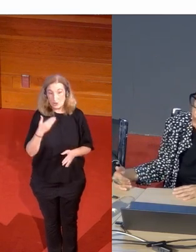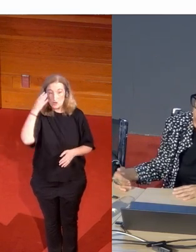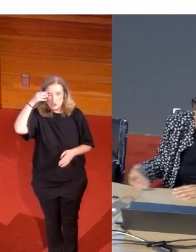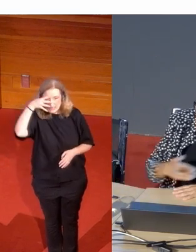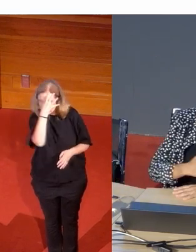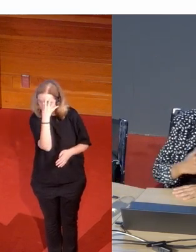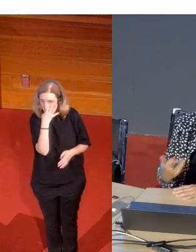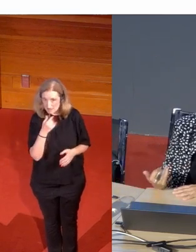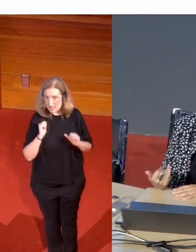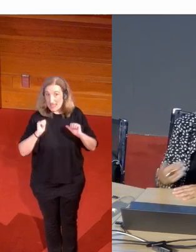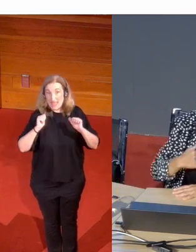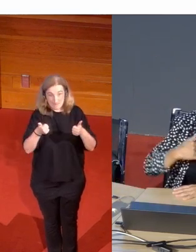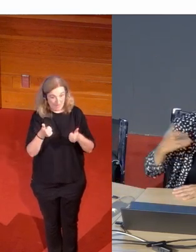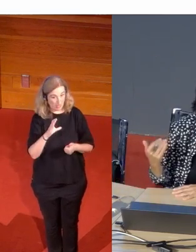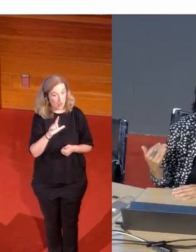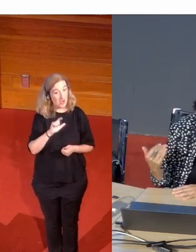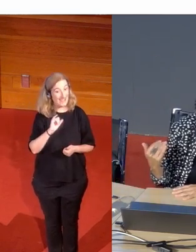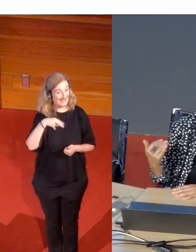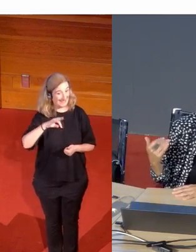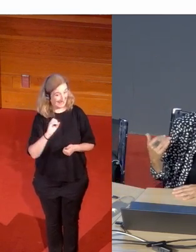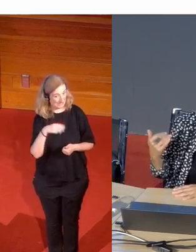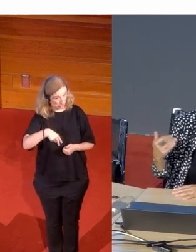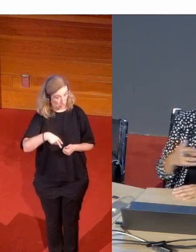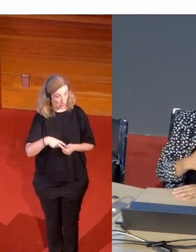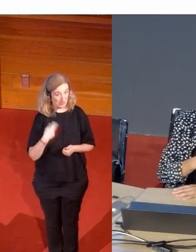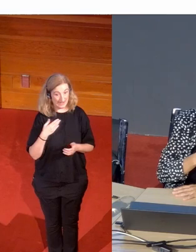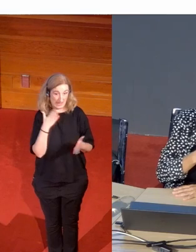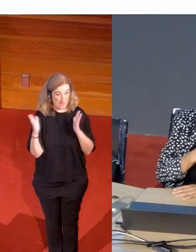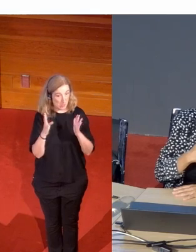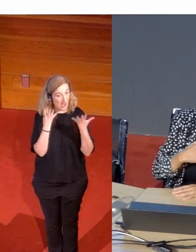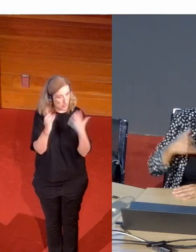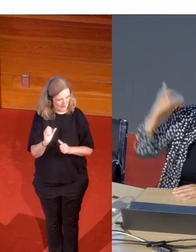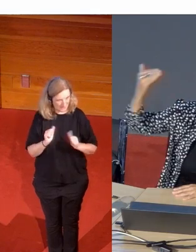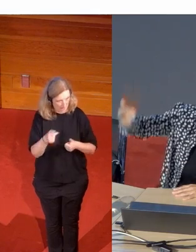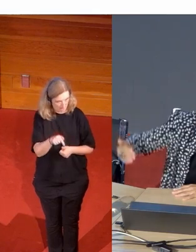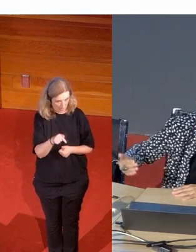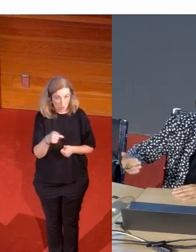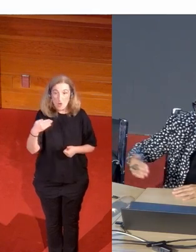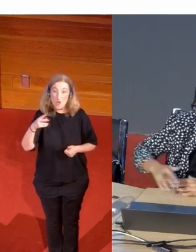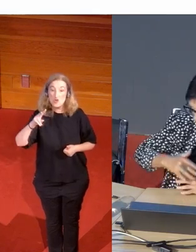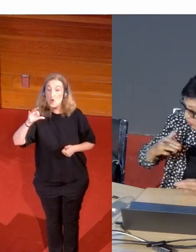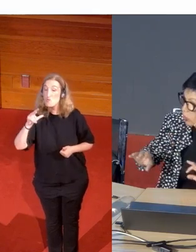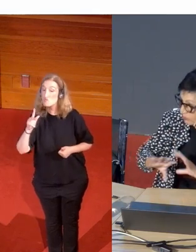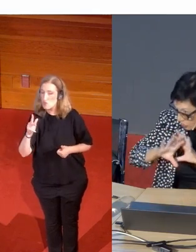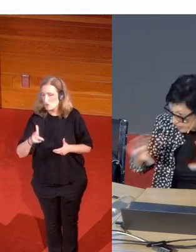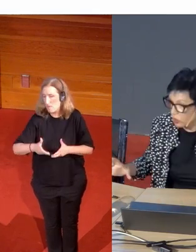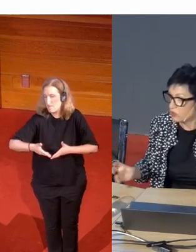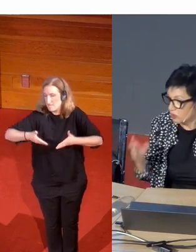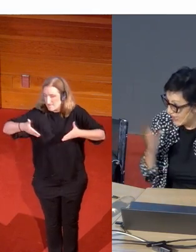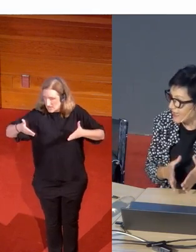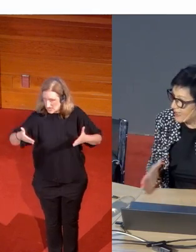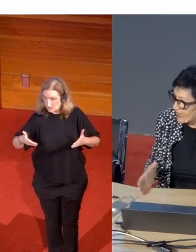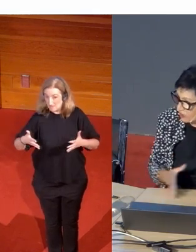Trump sea eso empezó con los Clinton en los 90 con Bush aumentó y sobre todo